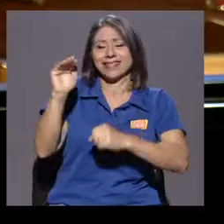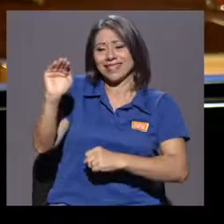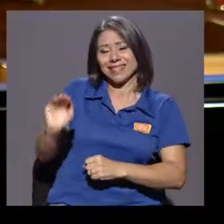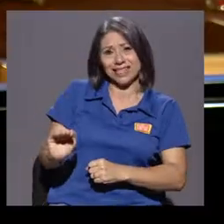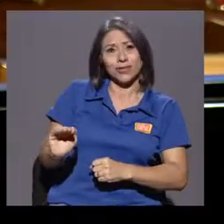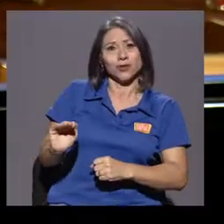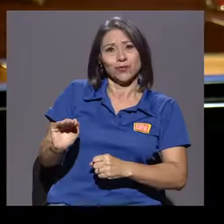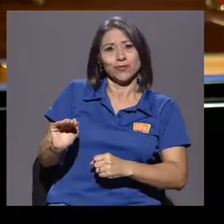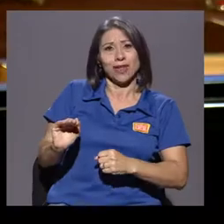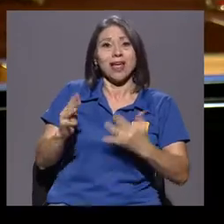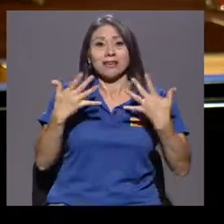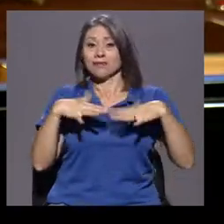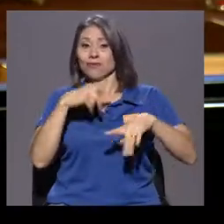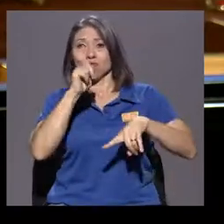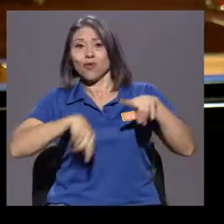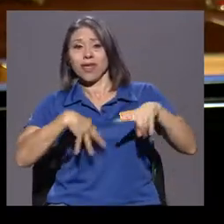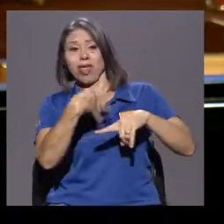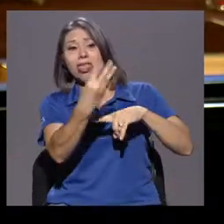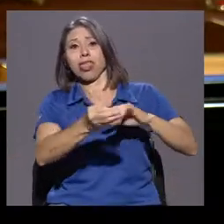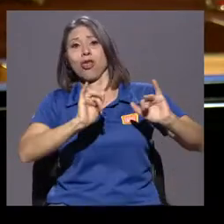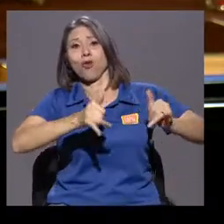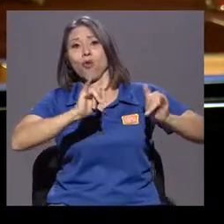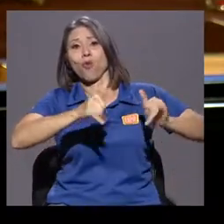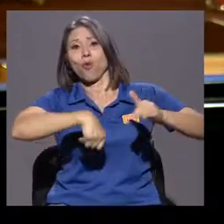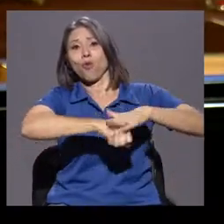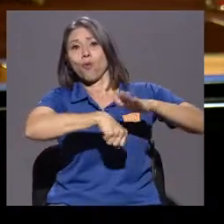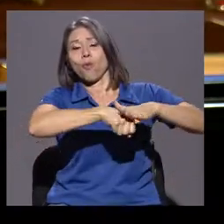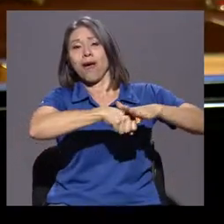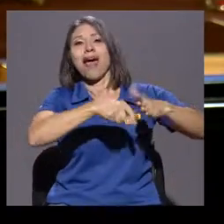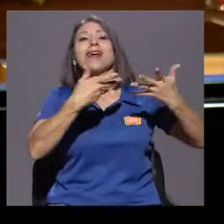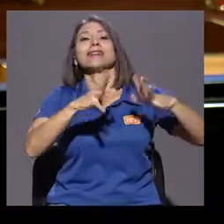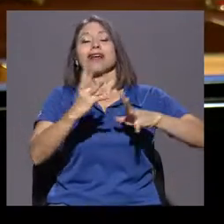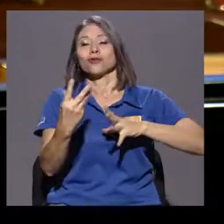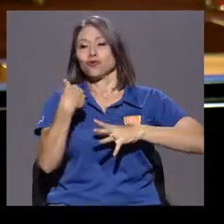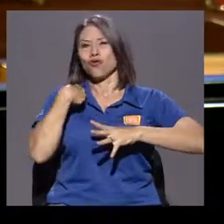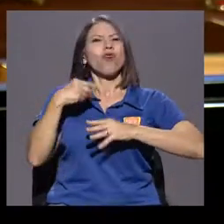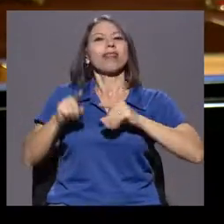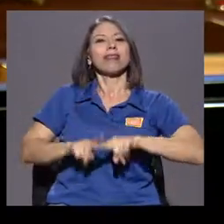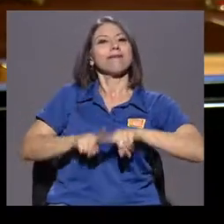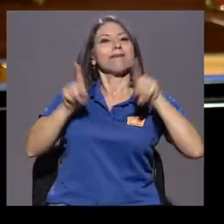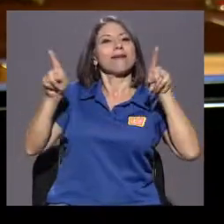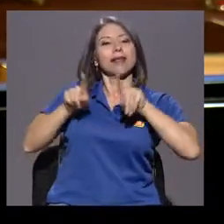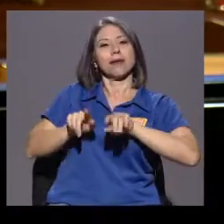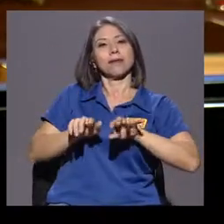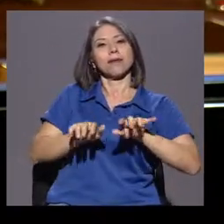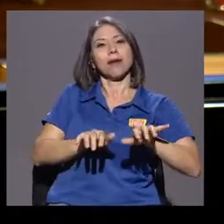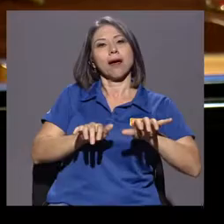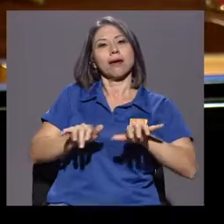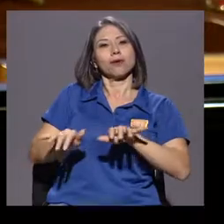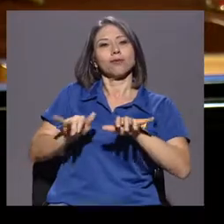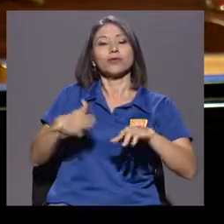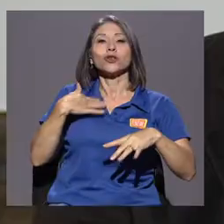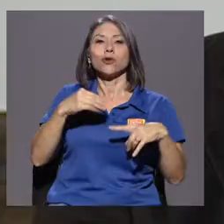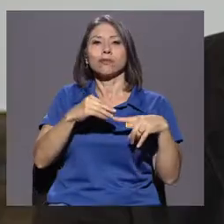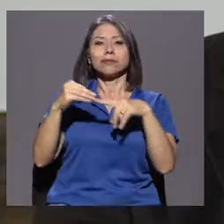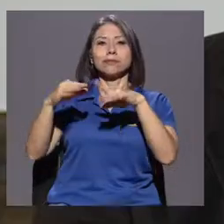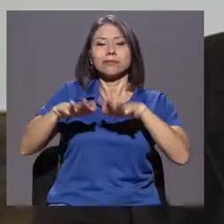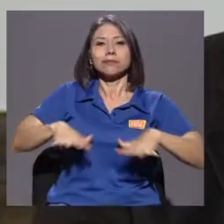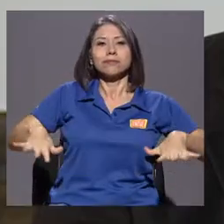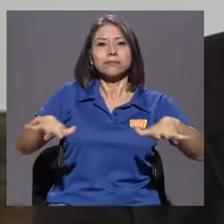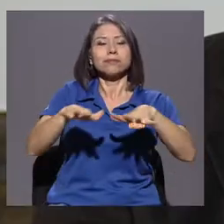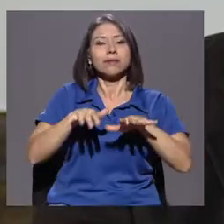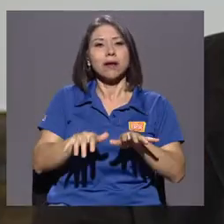de la plaza de fútbol al piano entonces yo tenía mi espacio de privilegio mi espacio especial que en el piano es